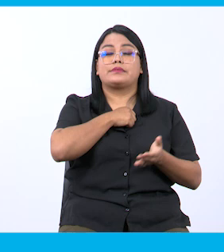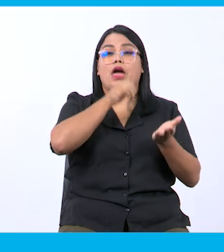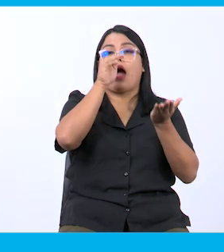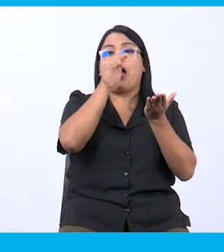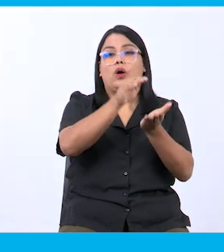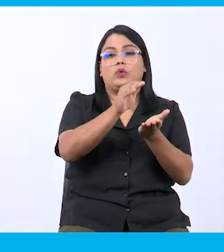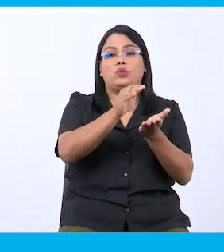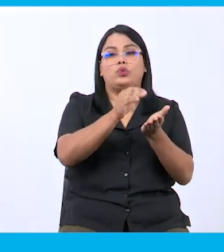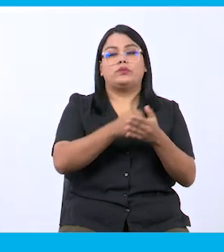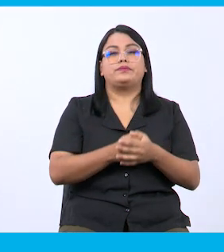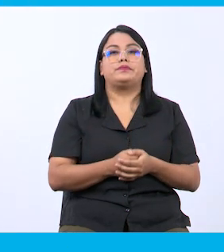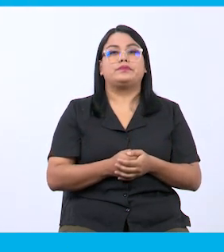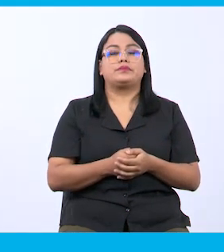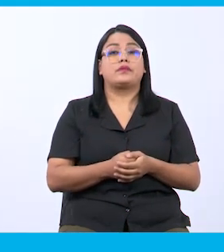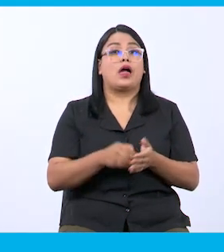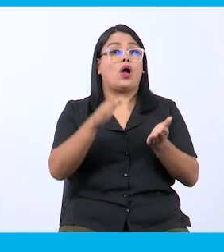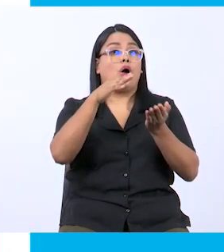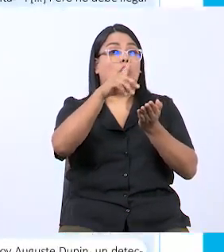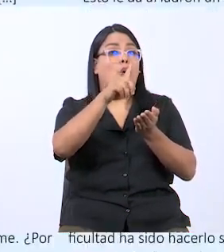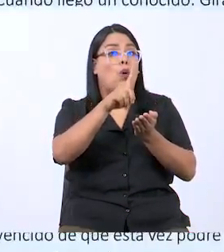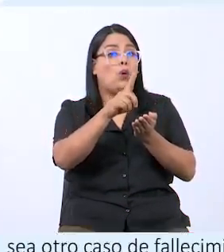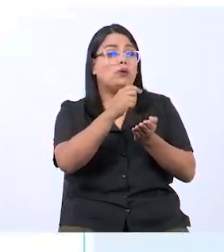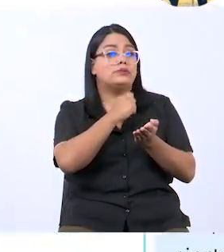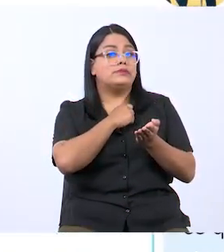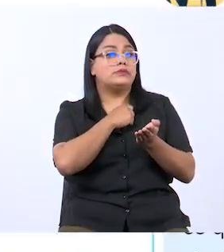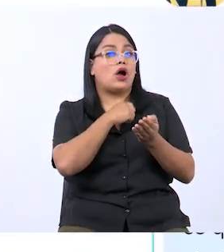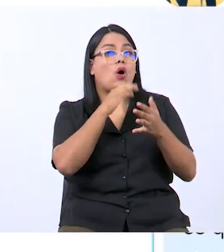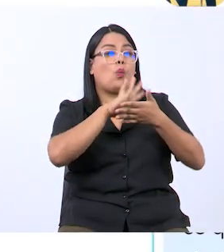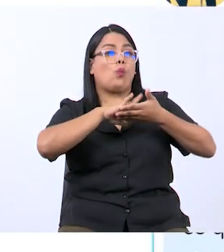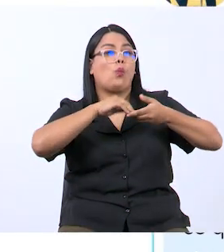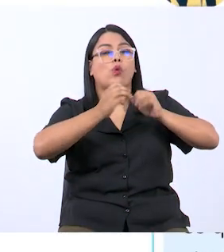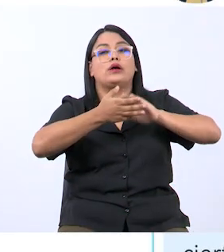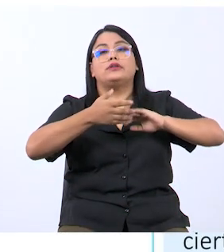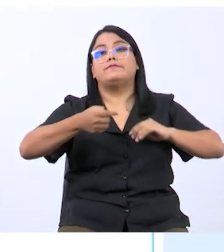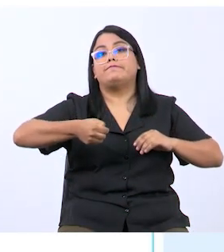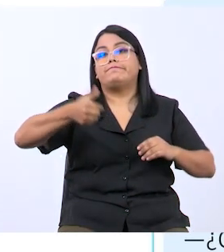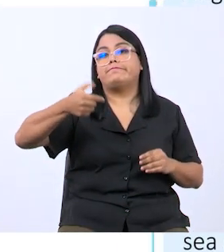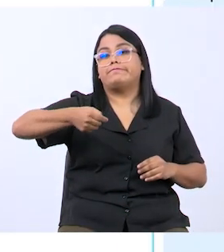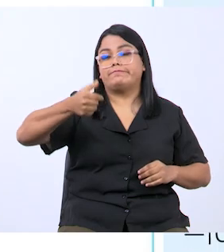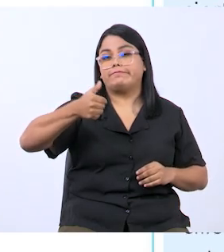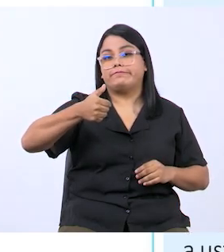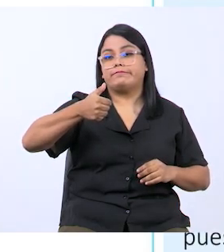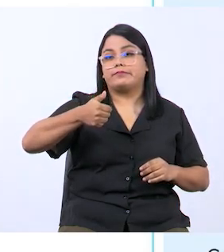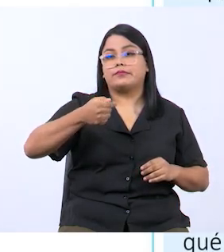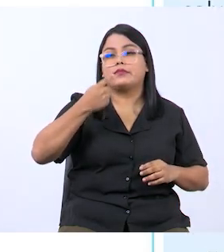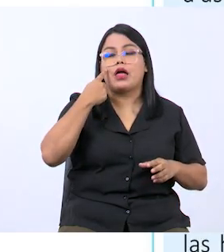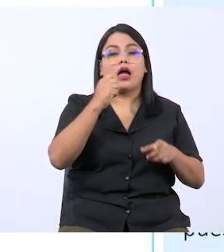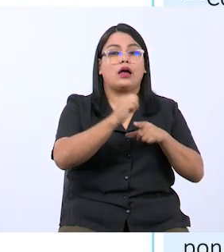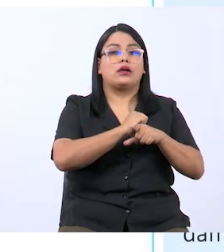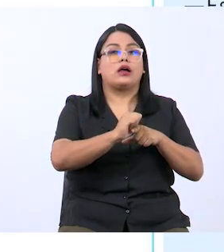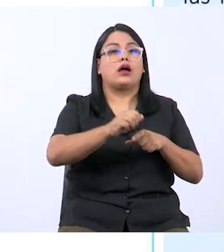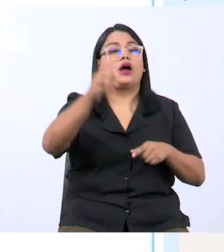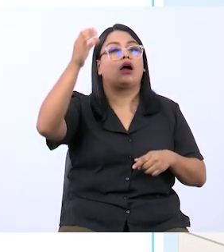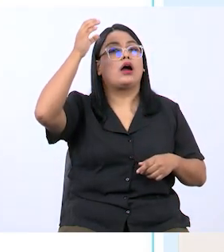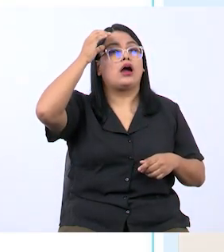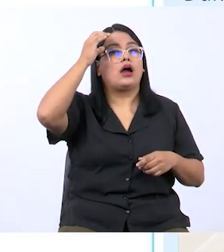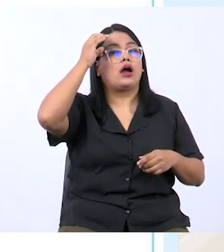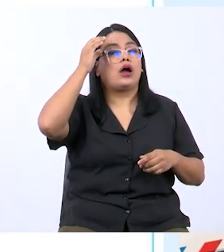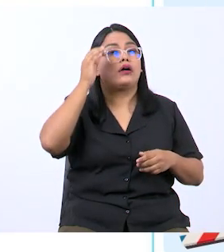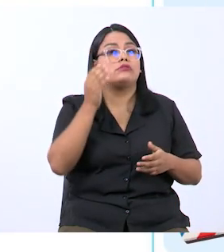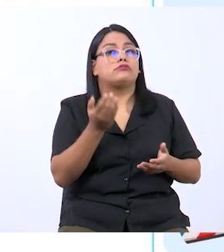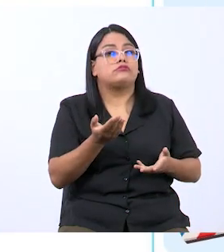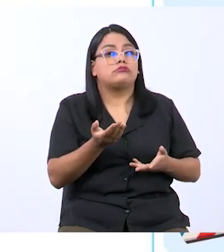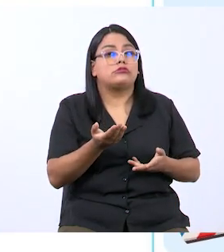Producto de unidad. En la unidad 1, el producto es un cuento policial, en el que se ponen en práctica los